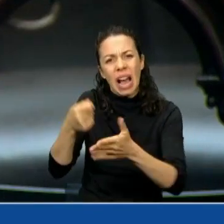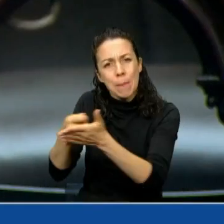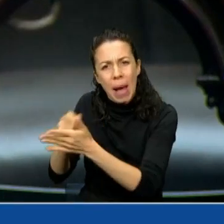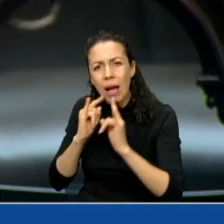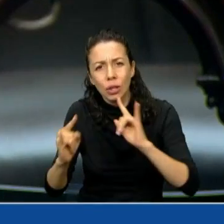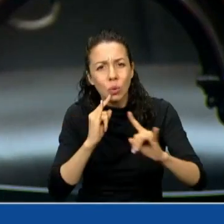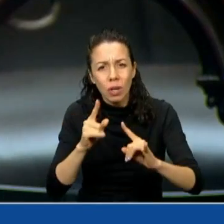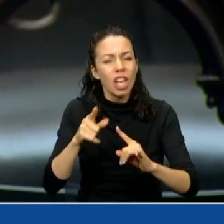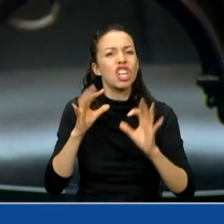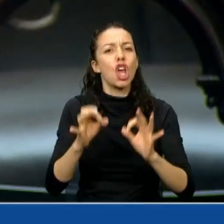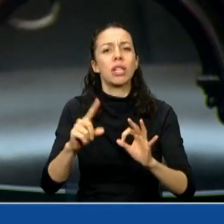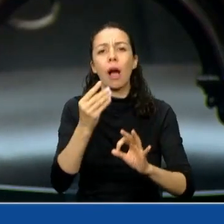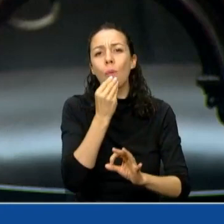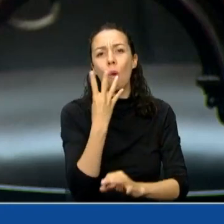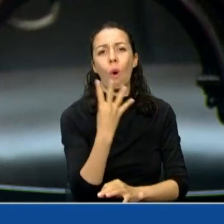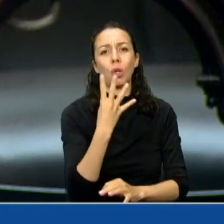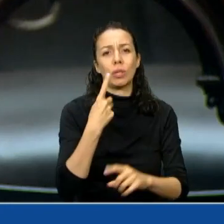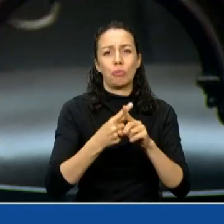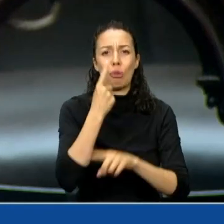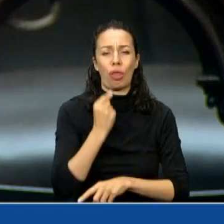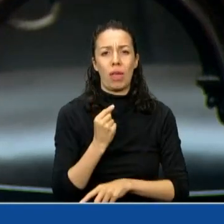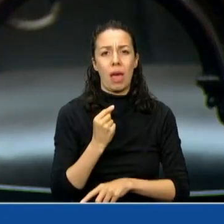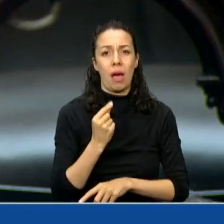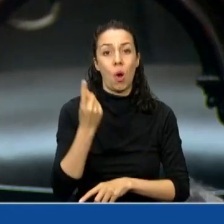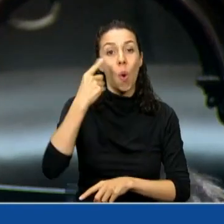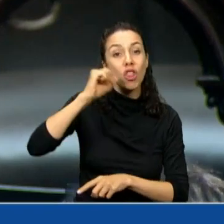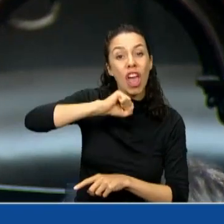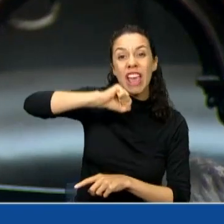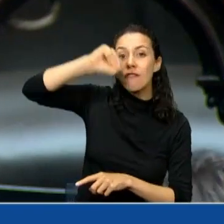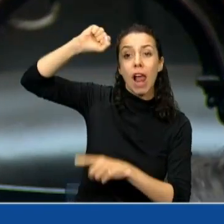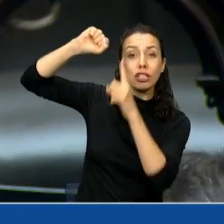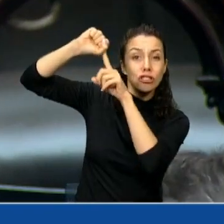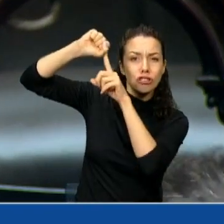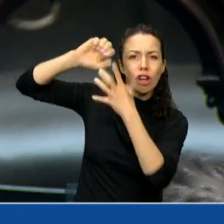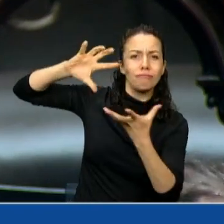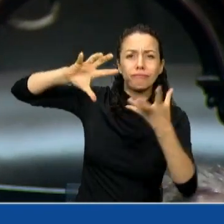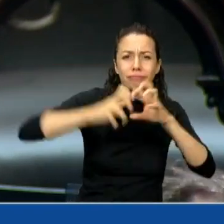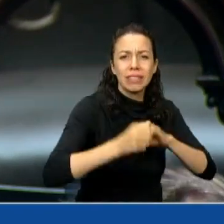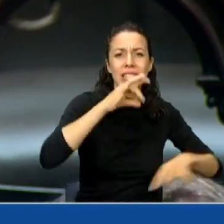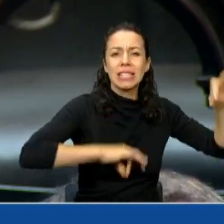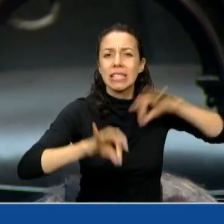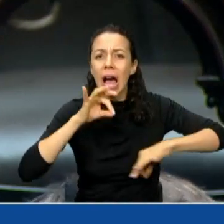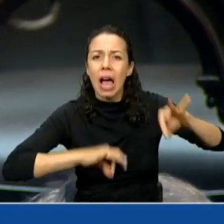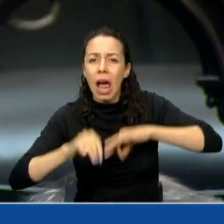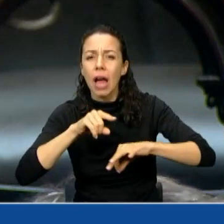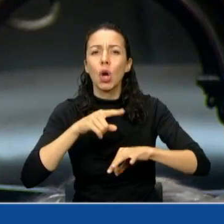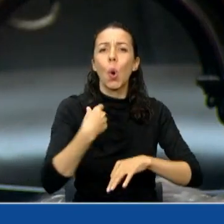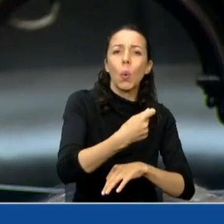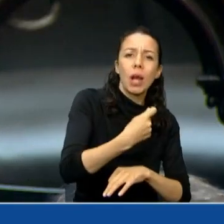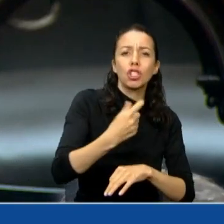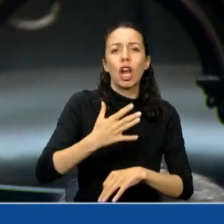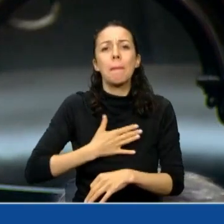las 4 comidas por día. Cuando la inflación se lleve puesto los salarios, las jubilaciones y el patrimonio de los